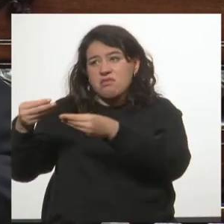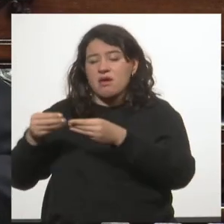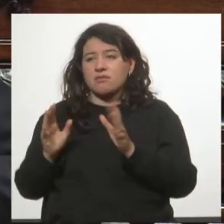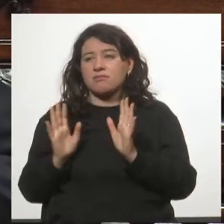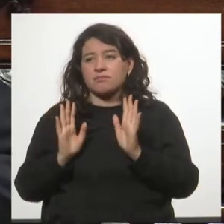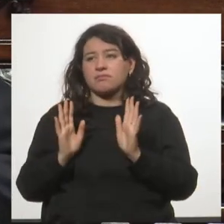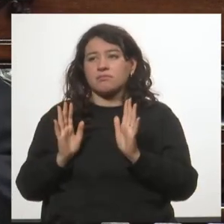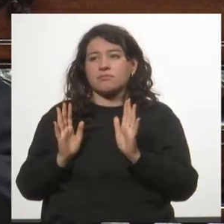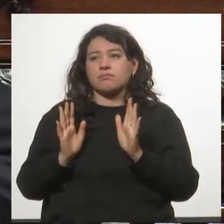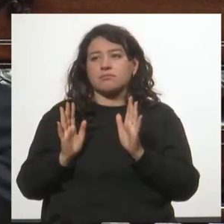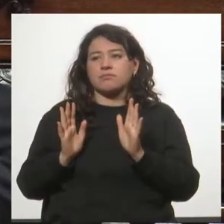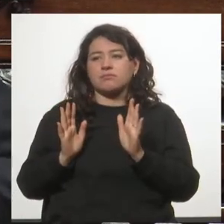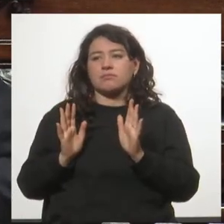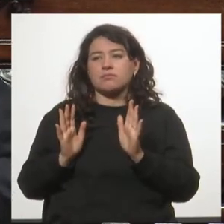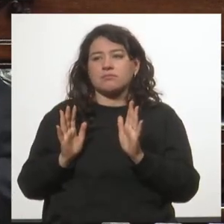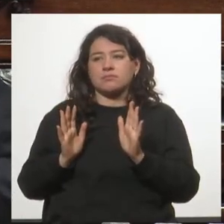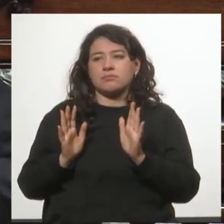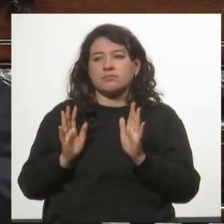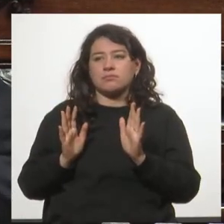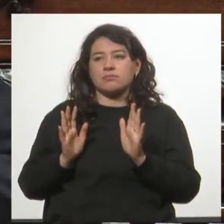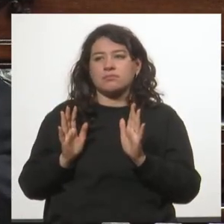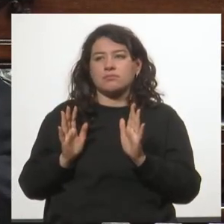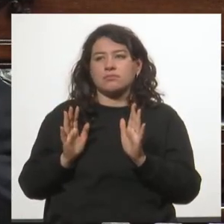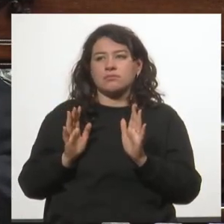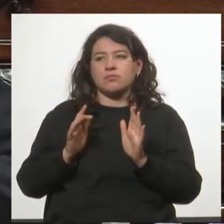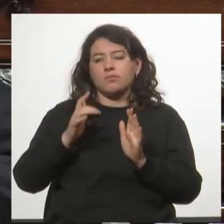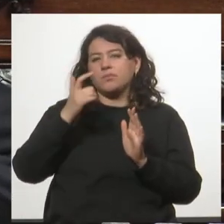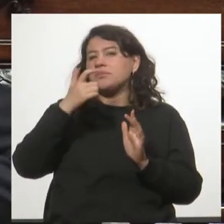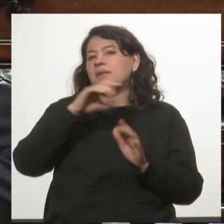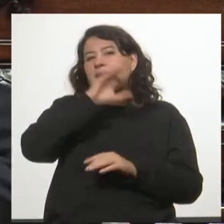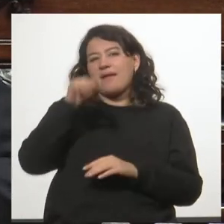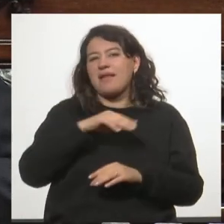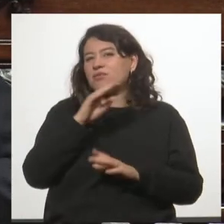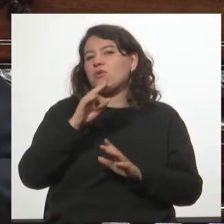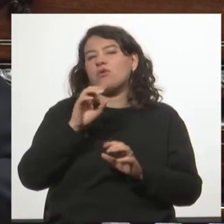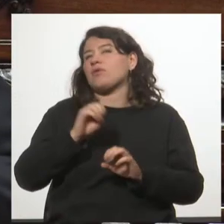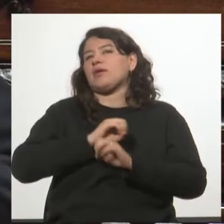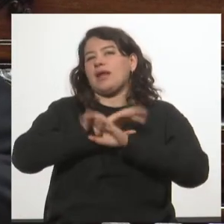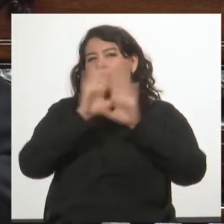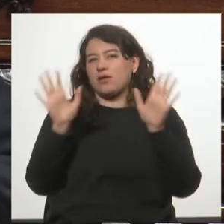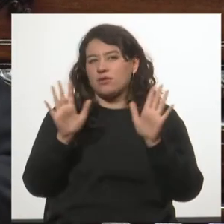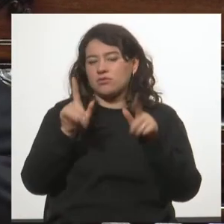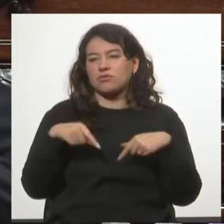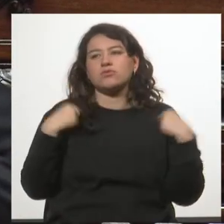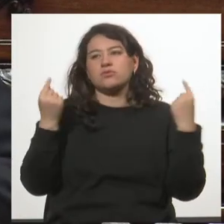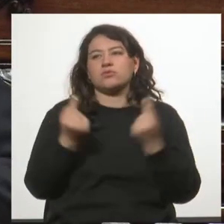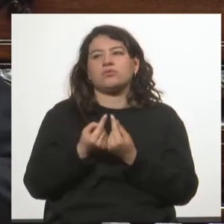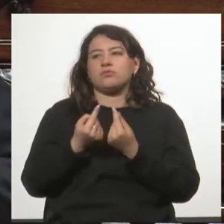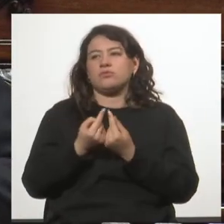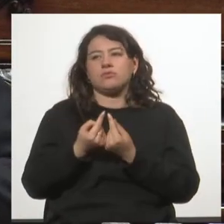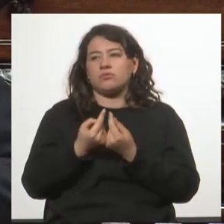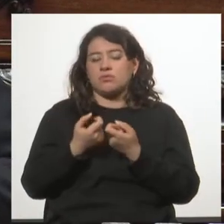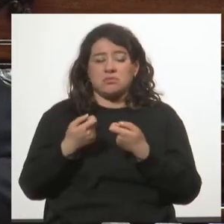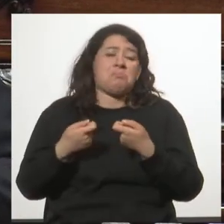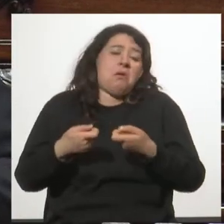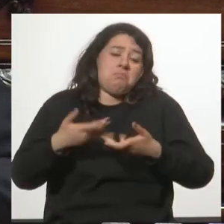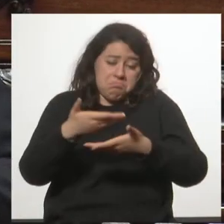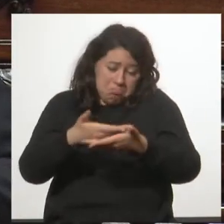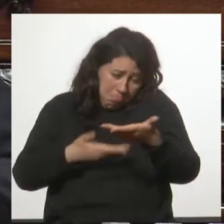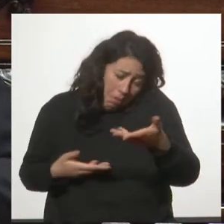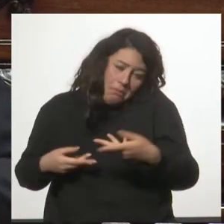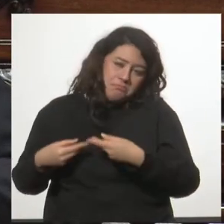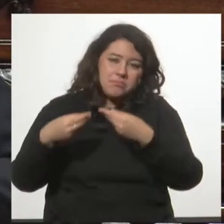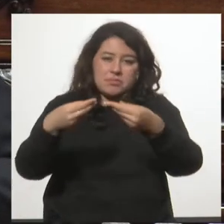en español claro bien uruguayo claro hicimos dar el plan de negocios